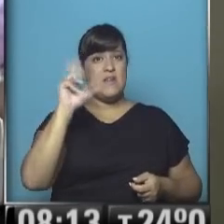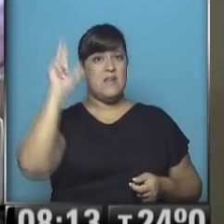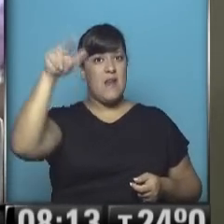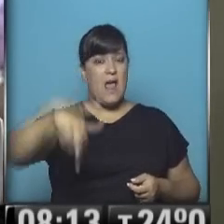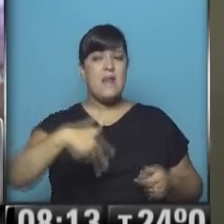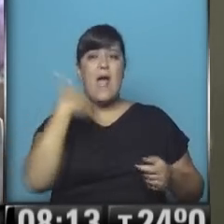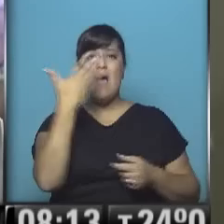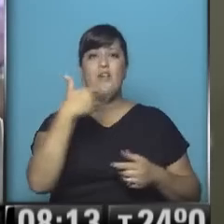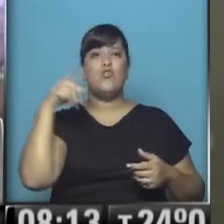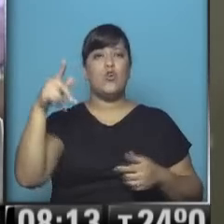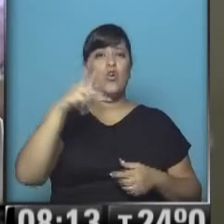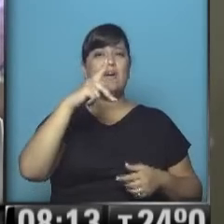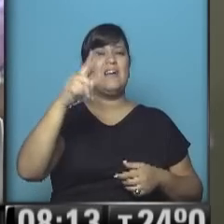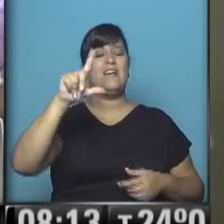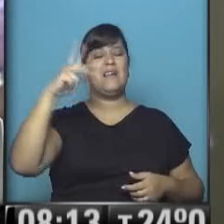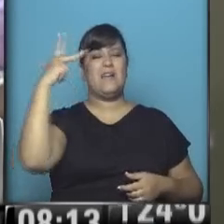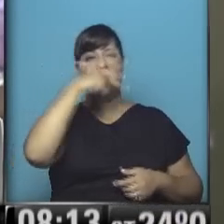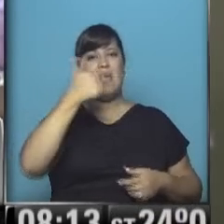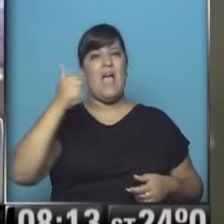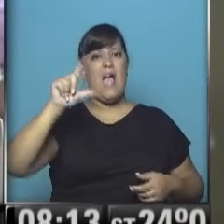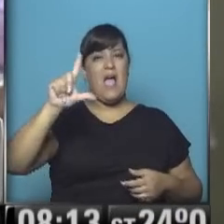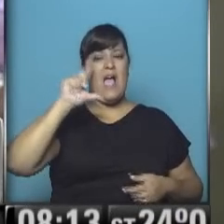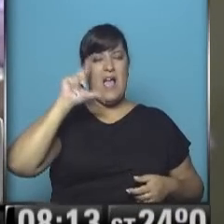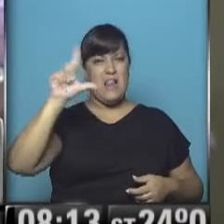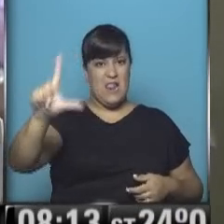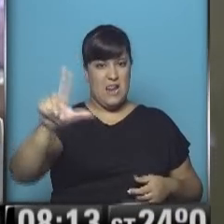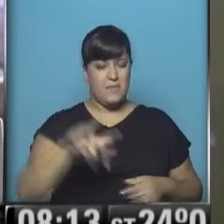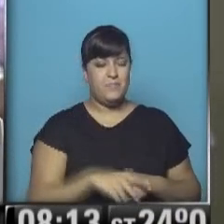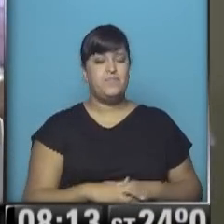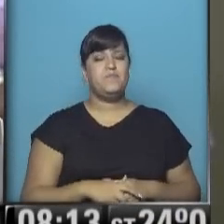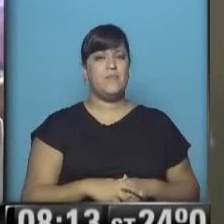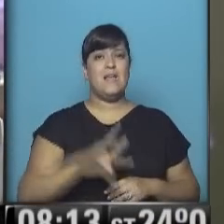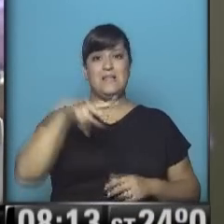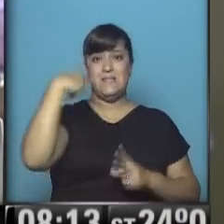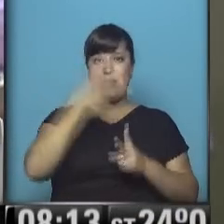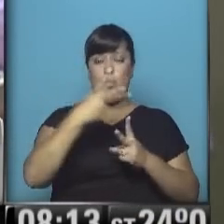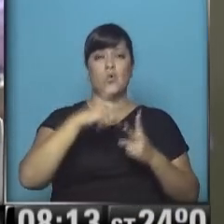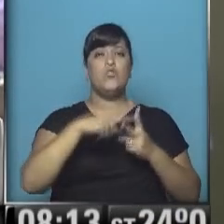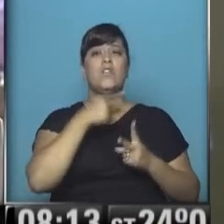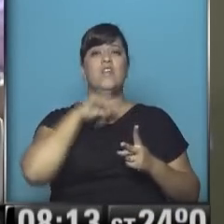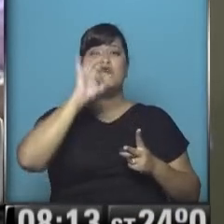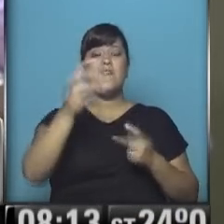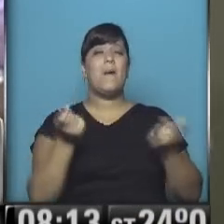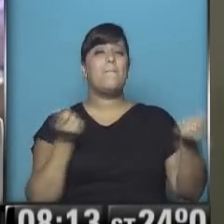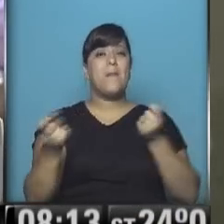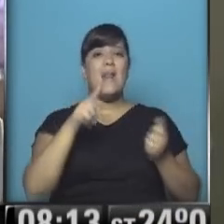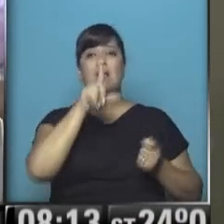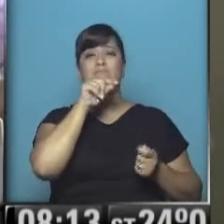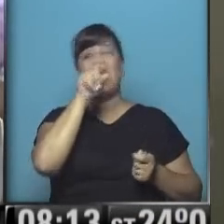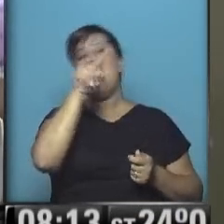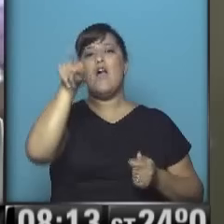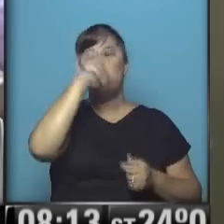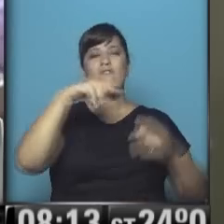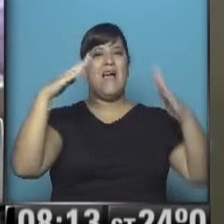con Yusuf Khalil. Y la segunda pregunta, quiero saber quién maneja la cuenta de Twitter